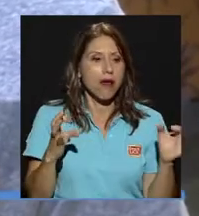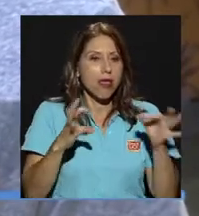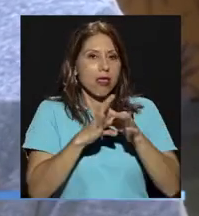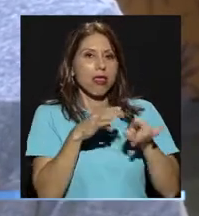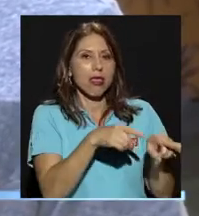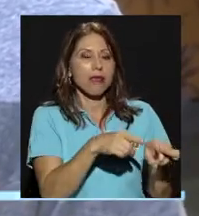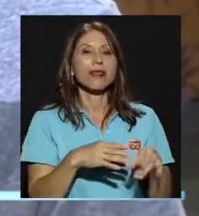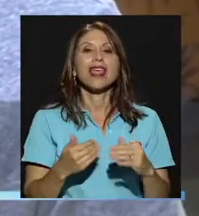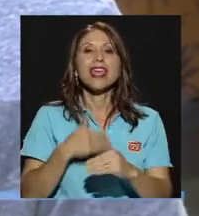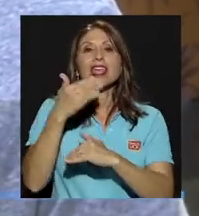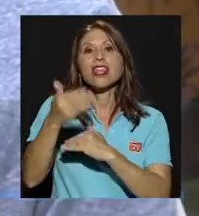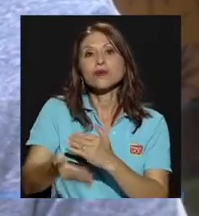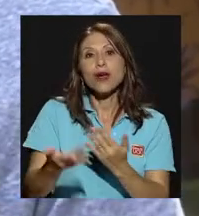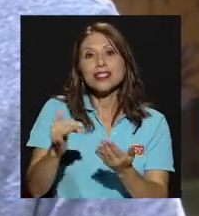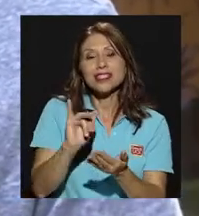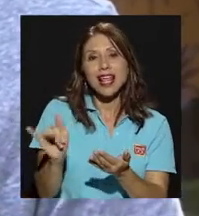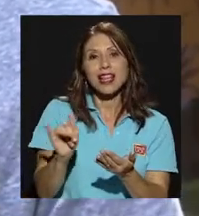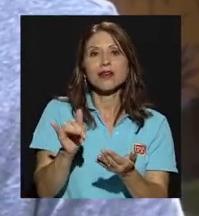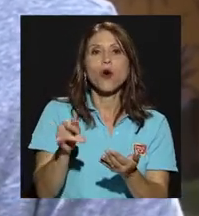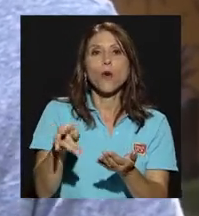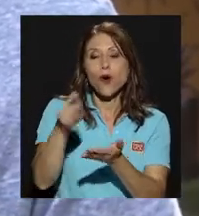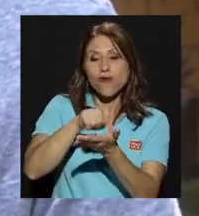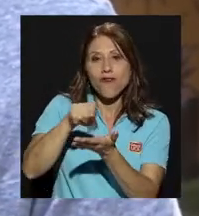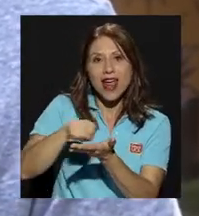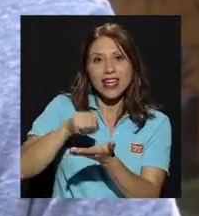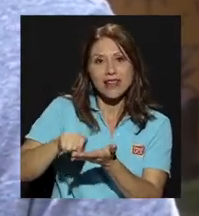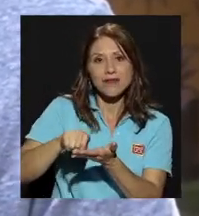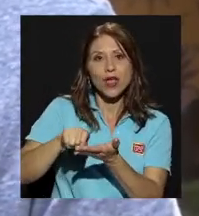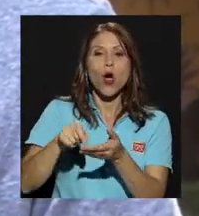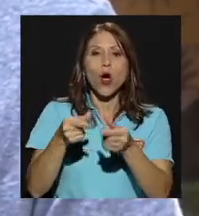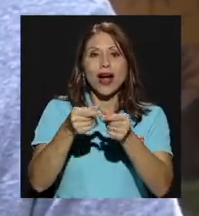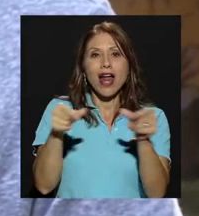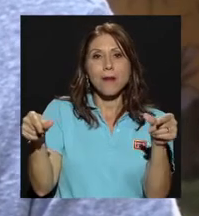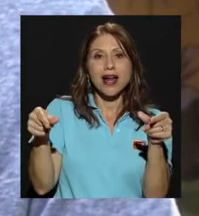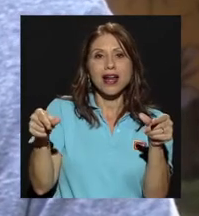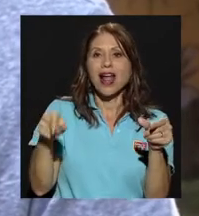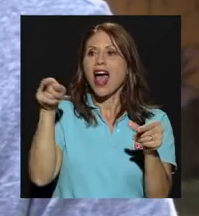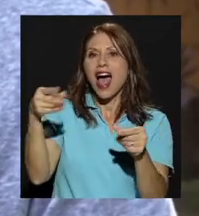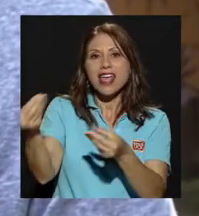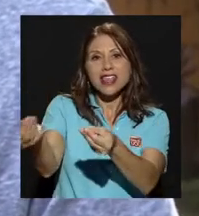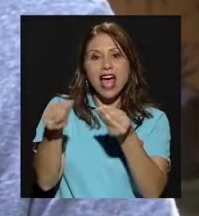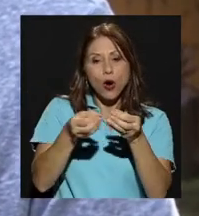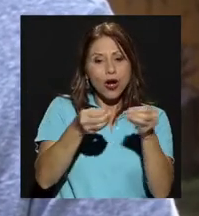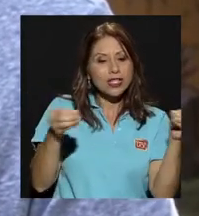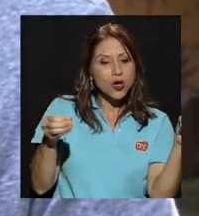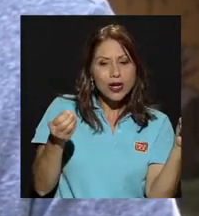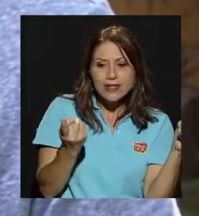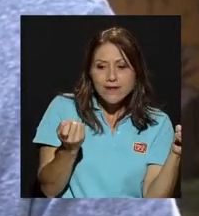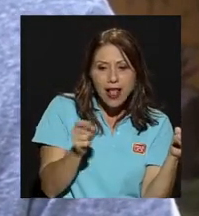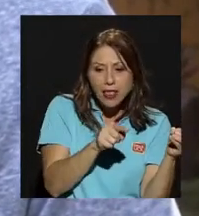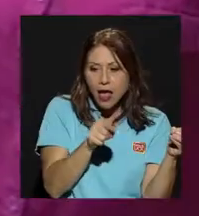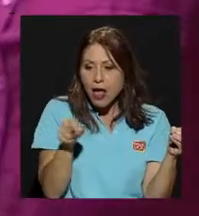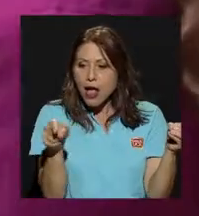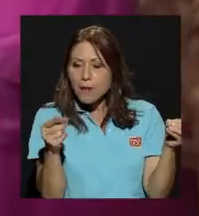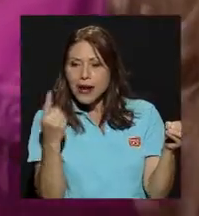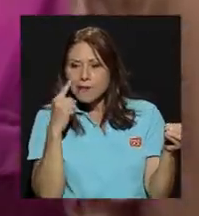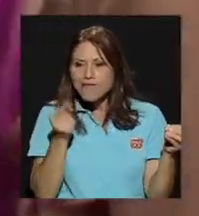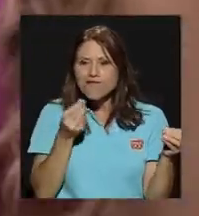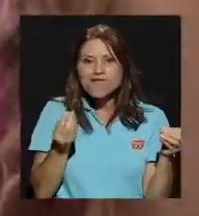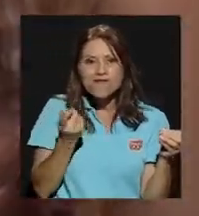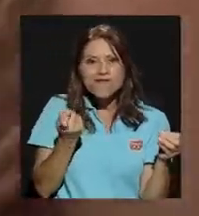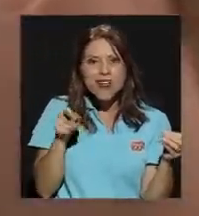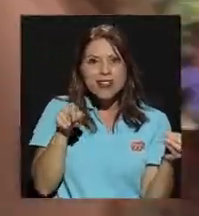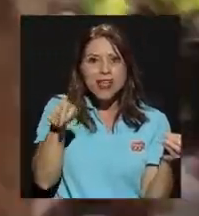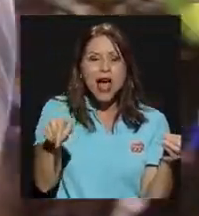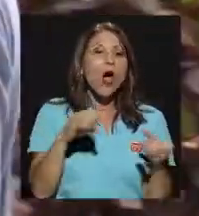después tenemos la parte de writing or grammar, que sería una sección donde te dan oraciones ya sea incompletas, o te dicen